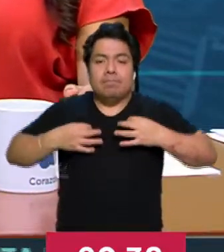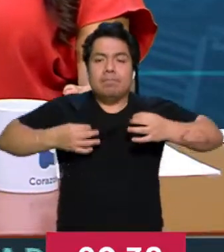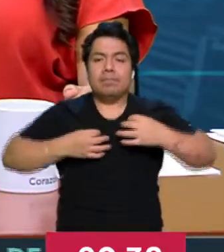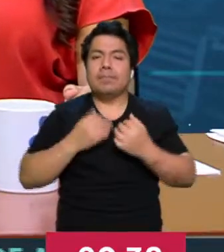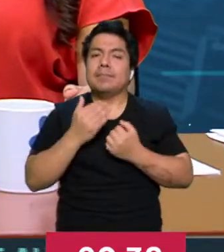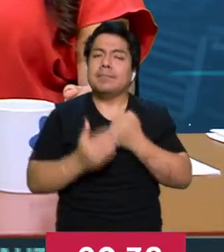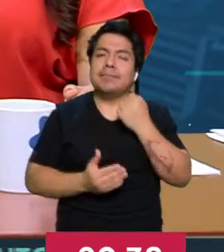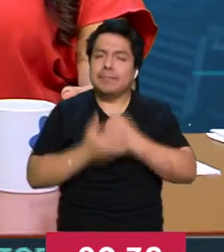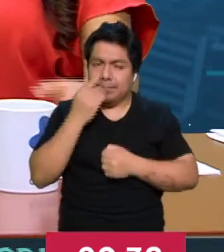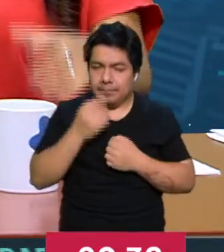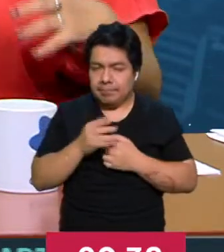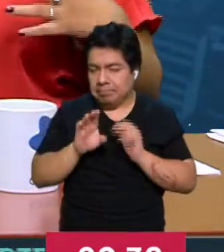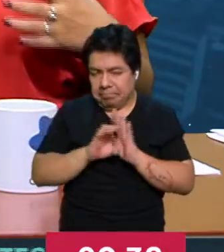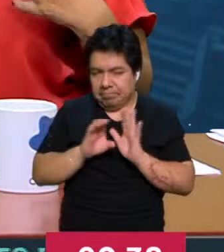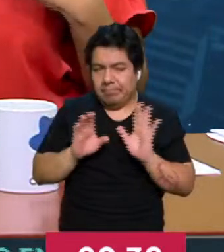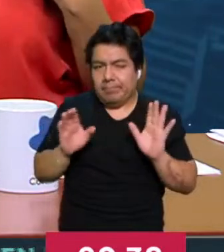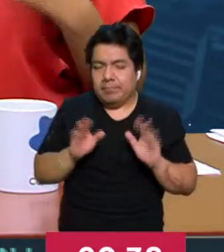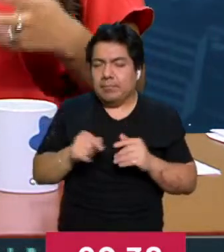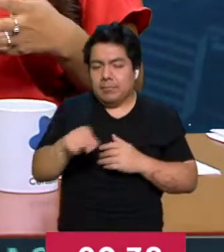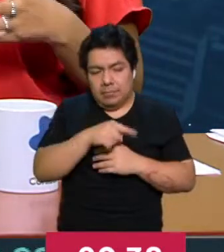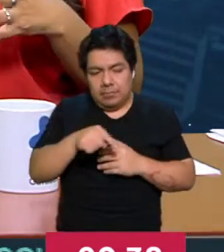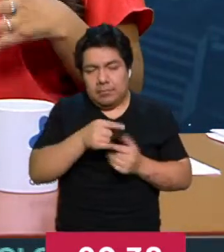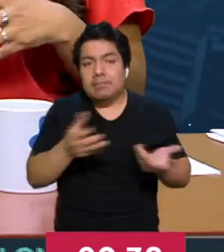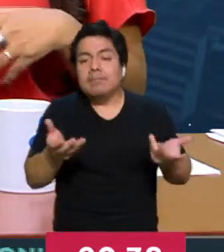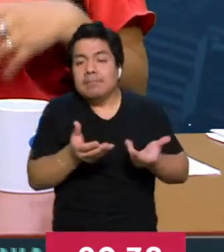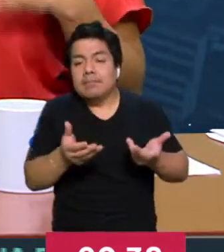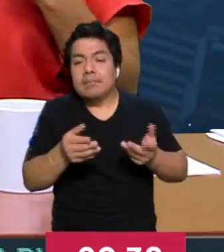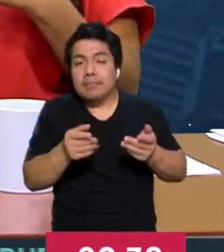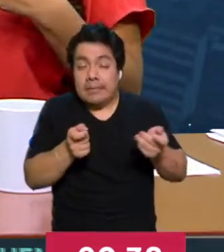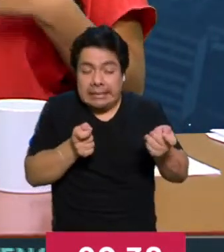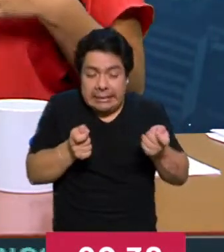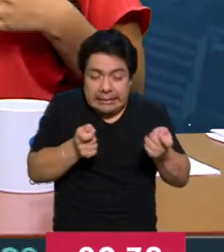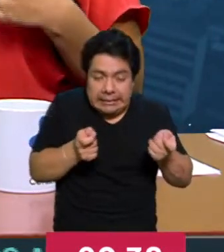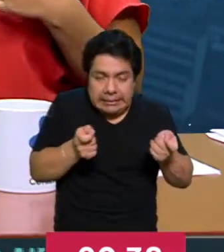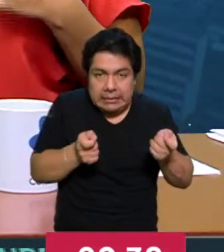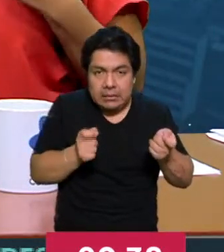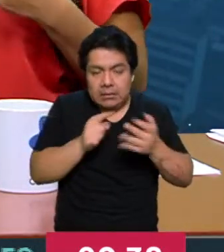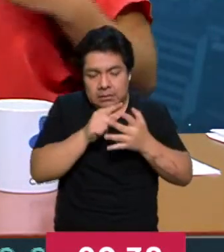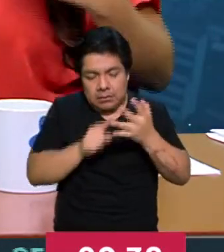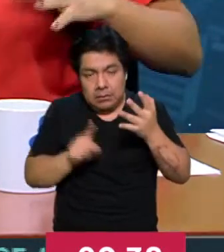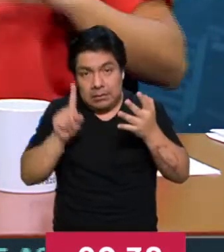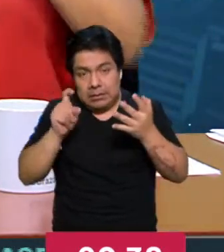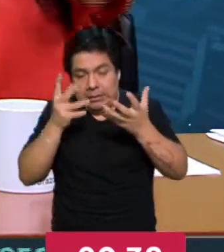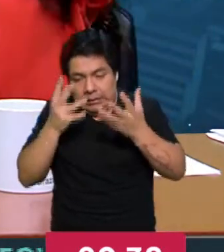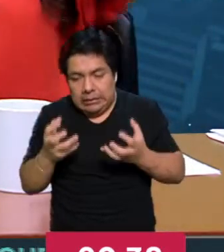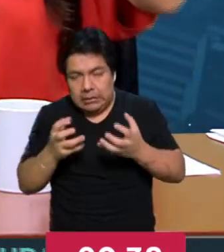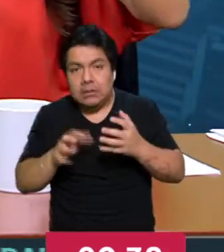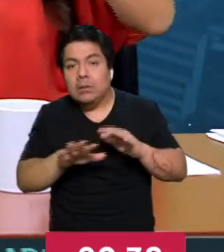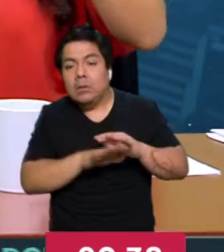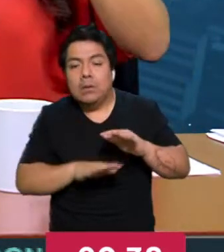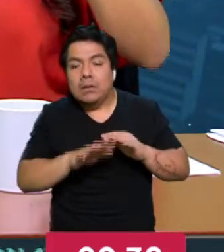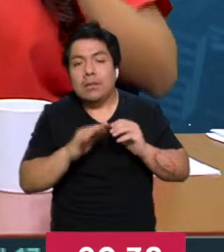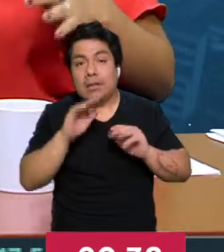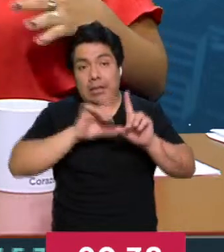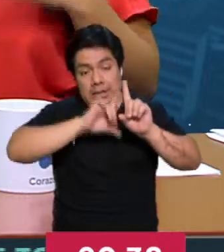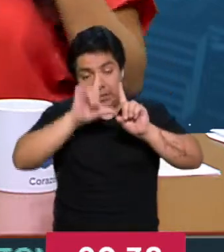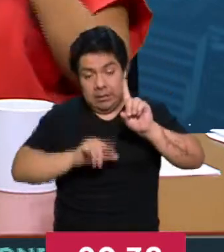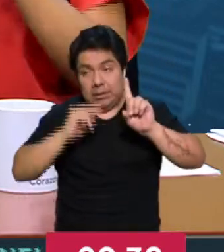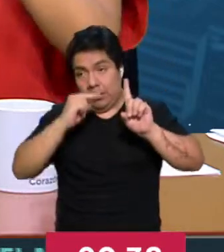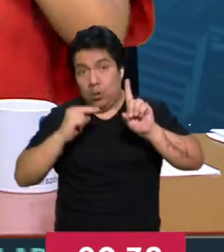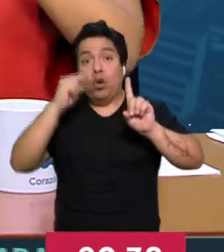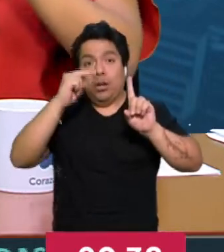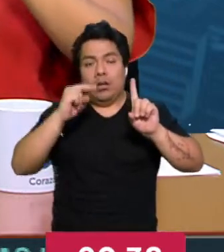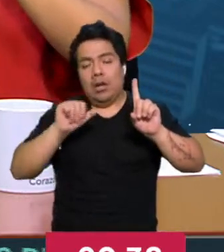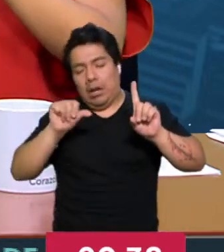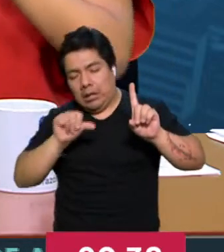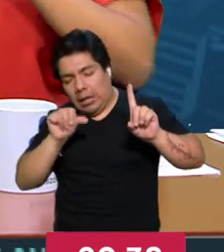por qué, o más bien qué acciones se van a tomar para mitigar las sequías que sí se tienen previstas este año para la zona norte del país. Ya vimos que en la zona